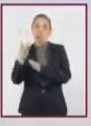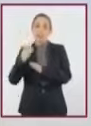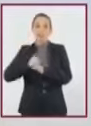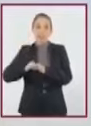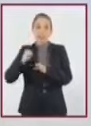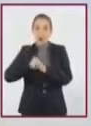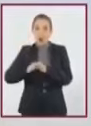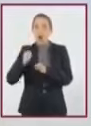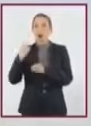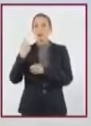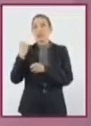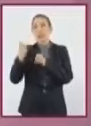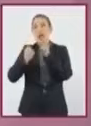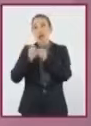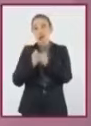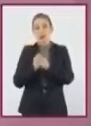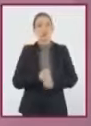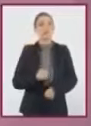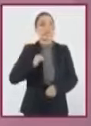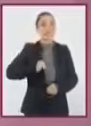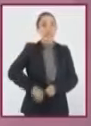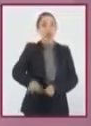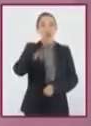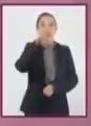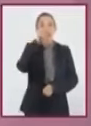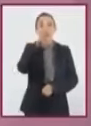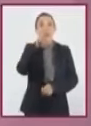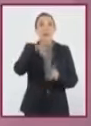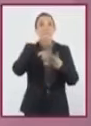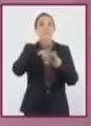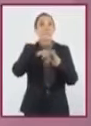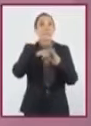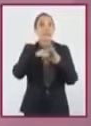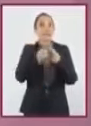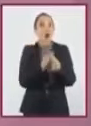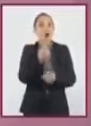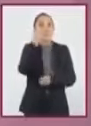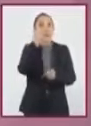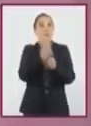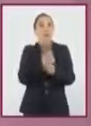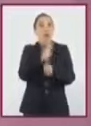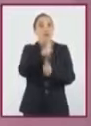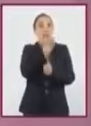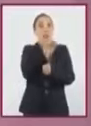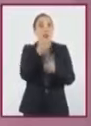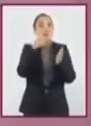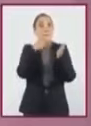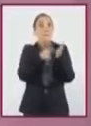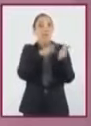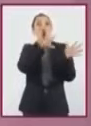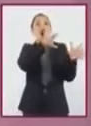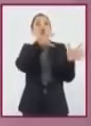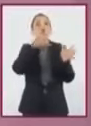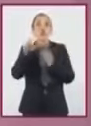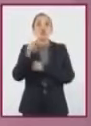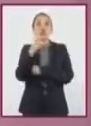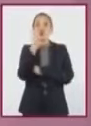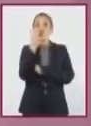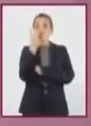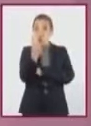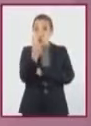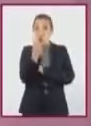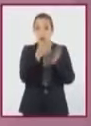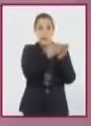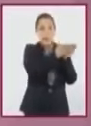sucesivamente. Por ejemplo, el siglo XIX inicia el 1 de enero de 1801